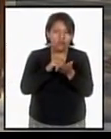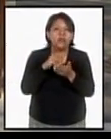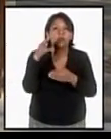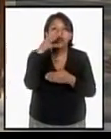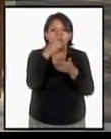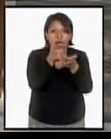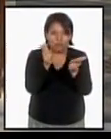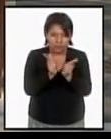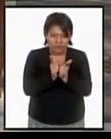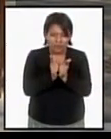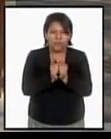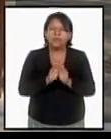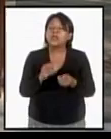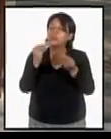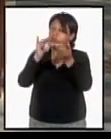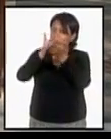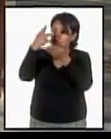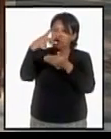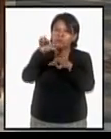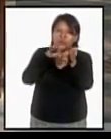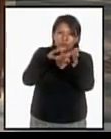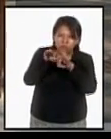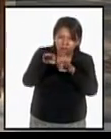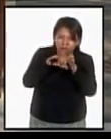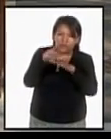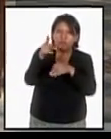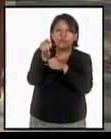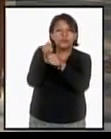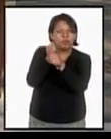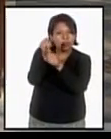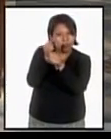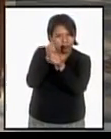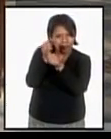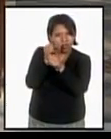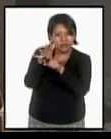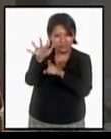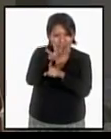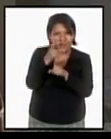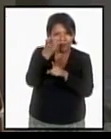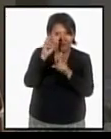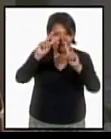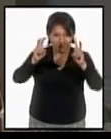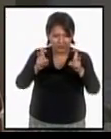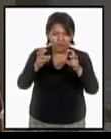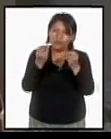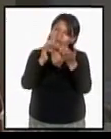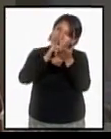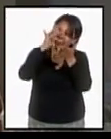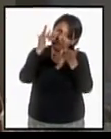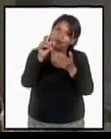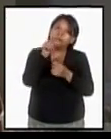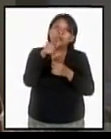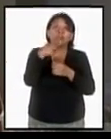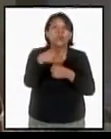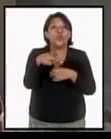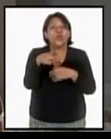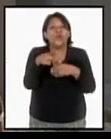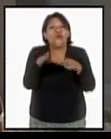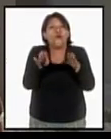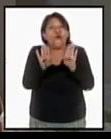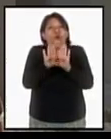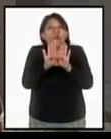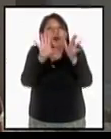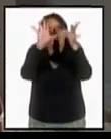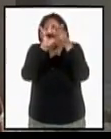Elisa, muchas gracias por el trabajo académico, por la investigación que he realizado en torno a estos temas. Muchas gracias y sobre todo por la capacidad